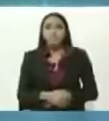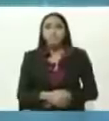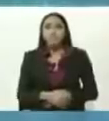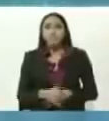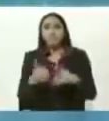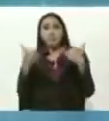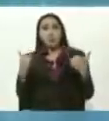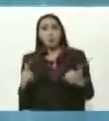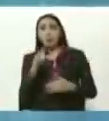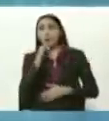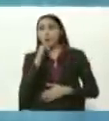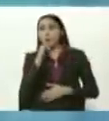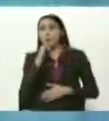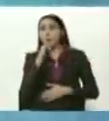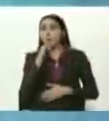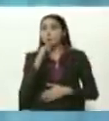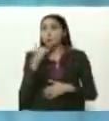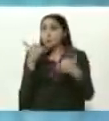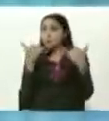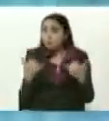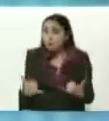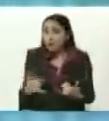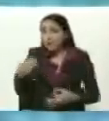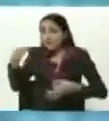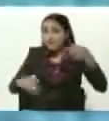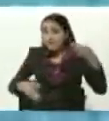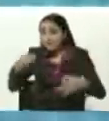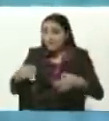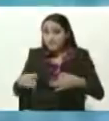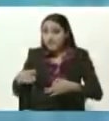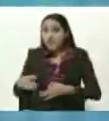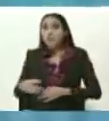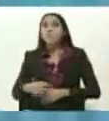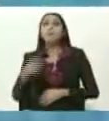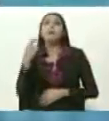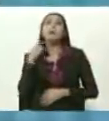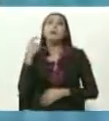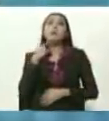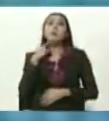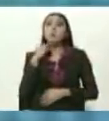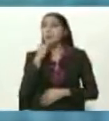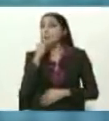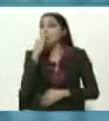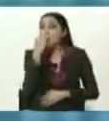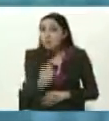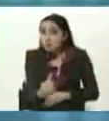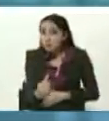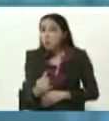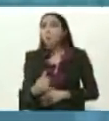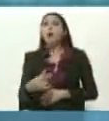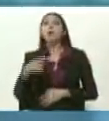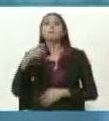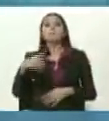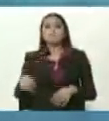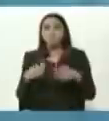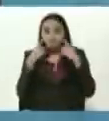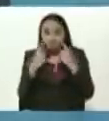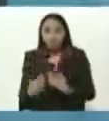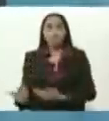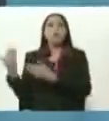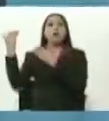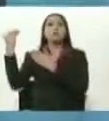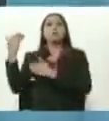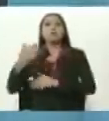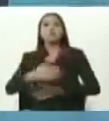A esta hora hay información de último minuto en la fiscalía. El fiscal Tarek William Saad va a emitir, como siempre, declaraciones al país. Adelante, fiscal, lo